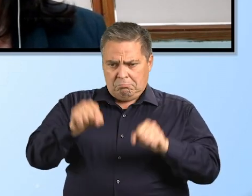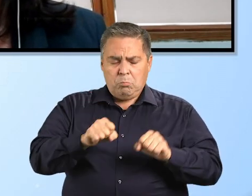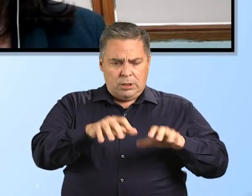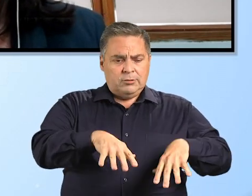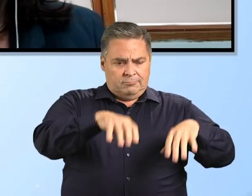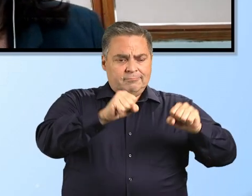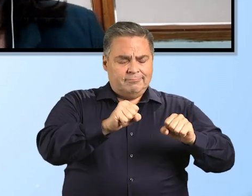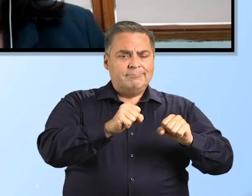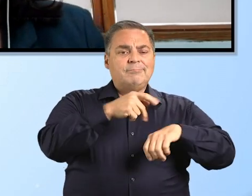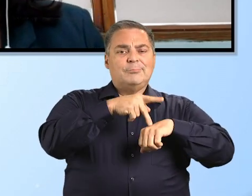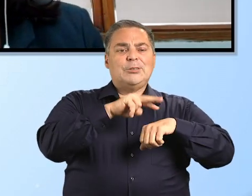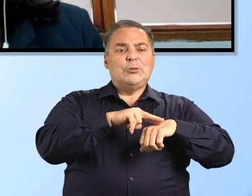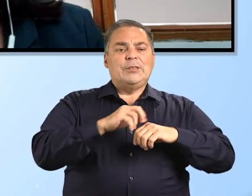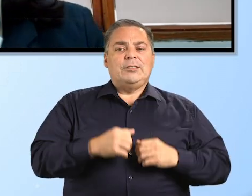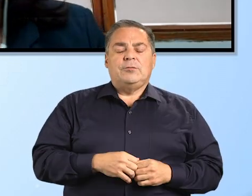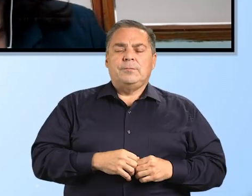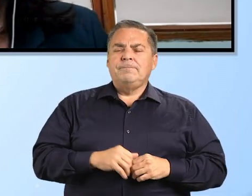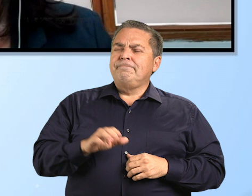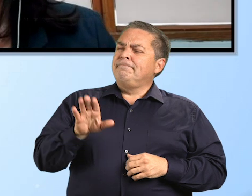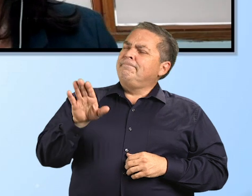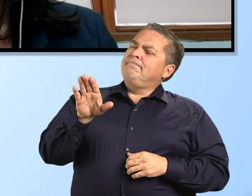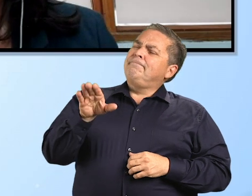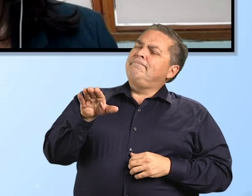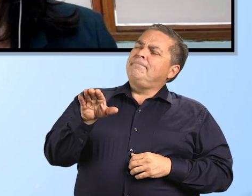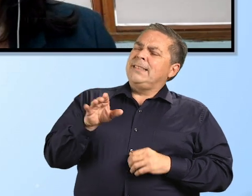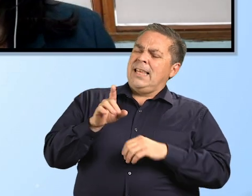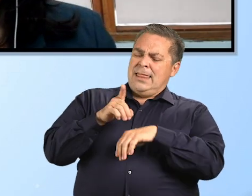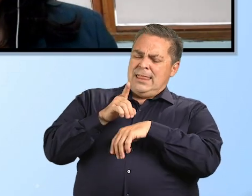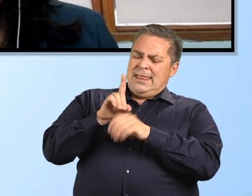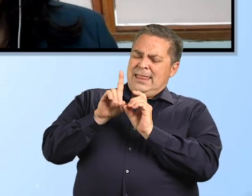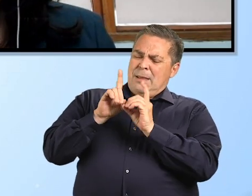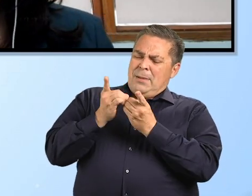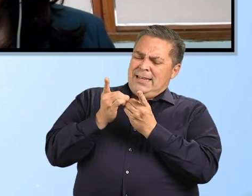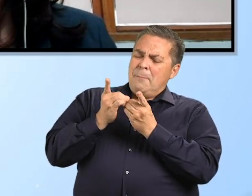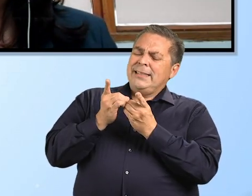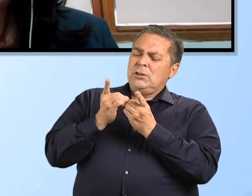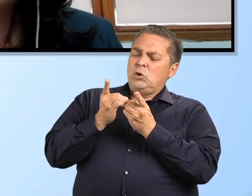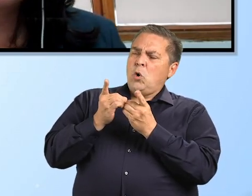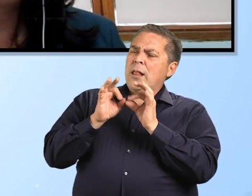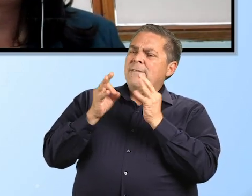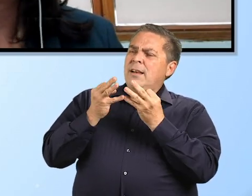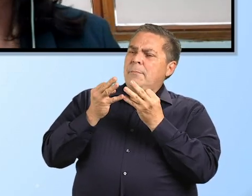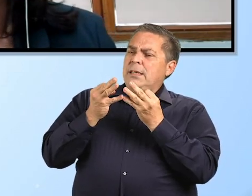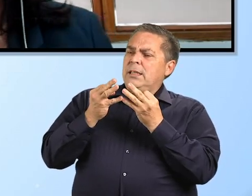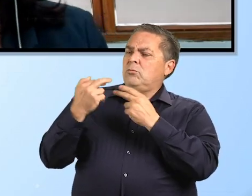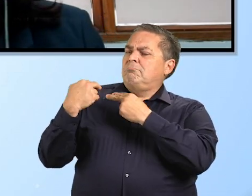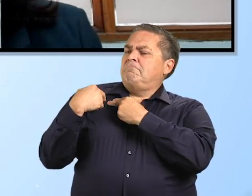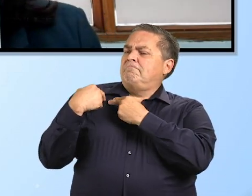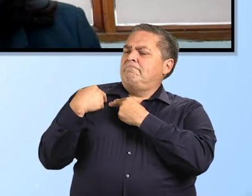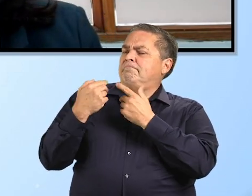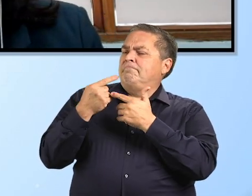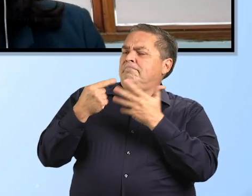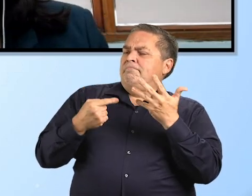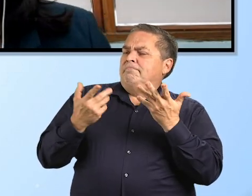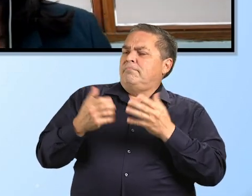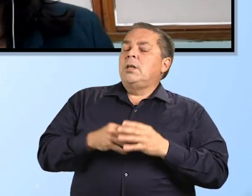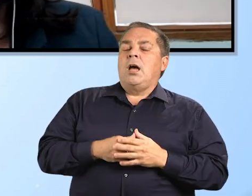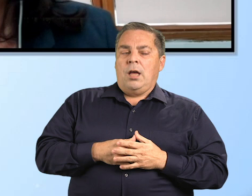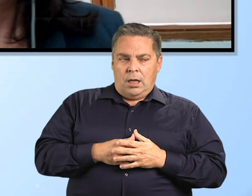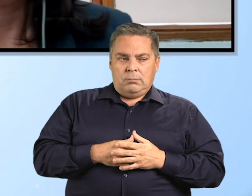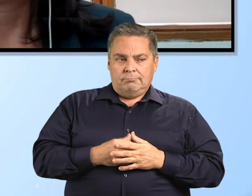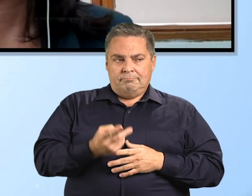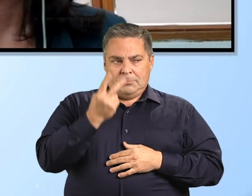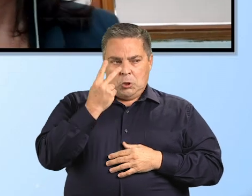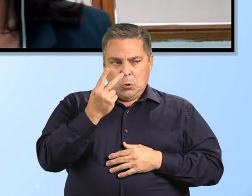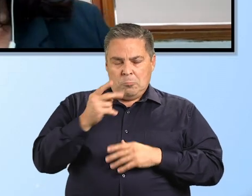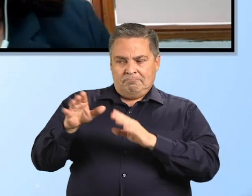en el proceso de adopción? El rol del Departamento de la Familia es tanto con los niños como con las familias. Con los